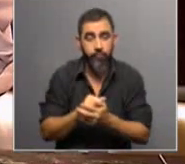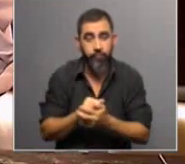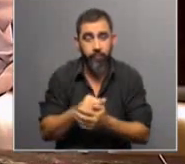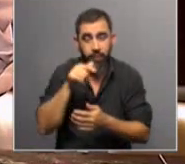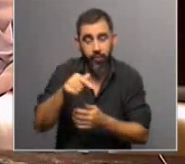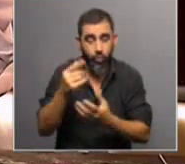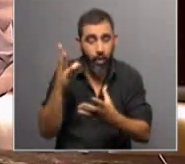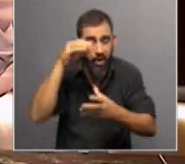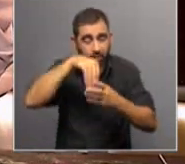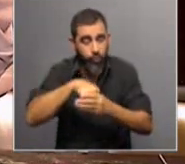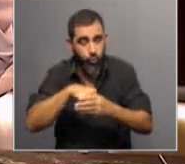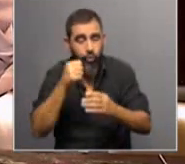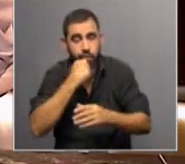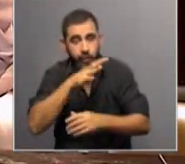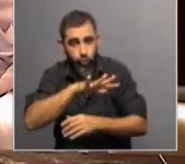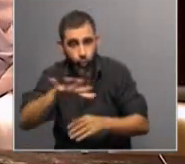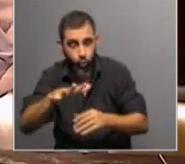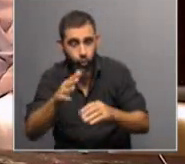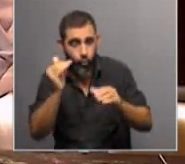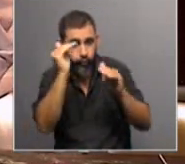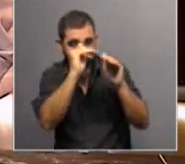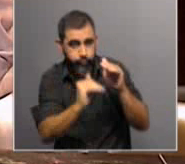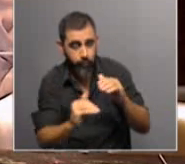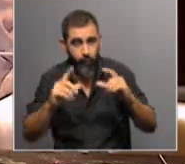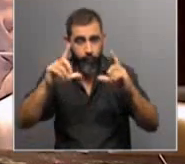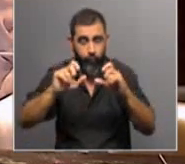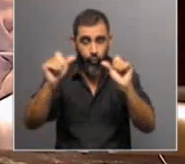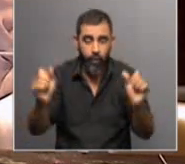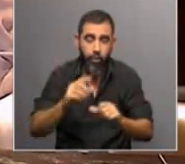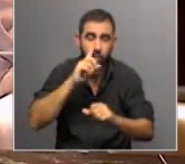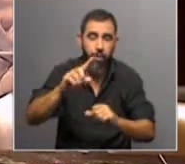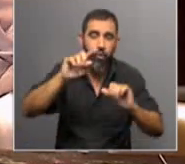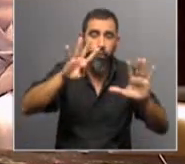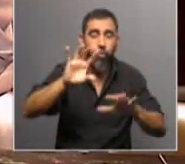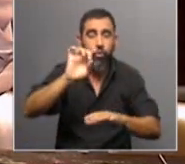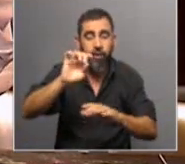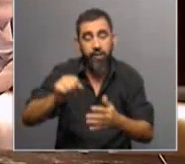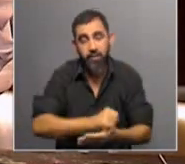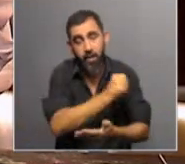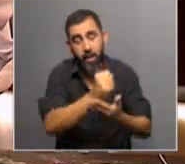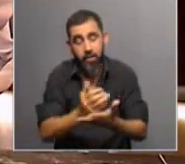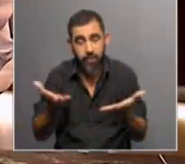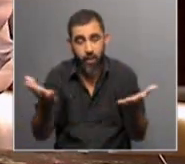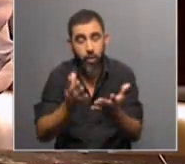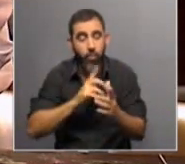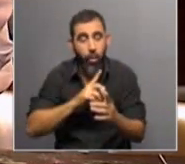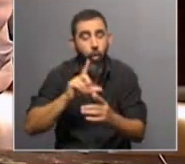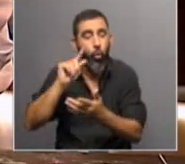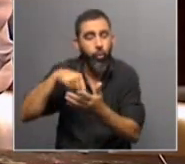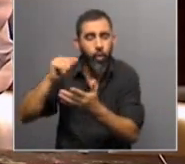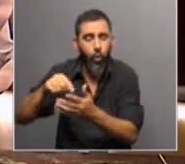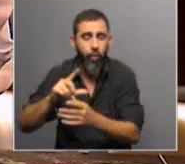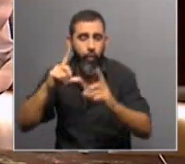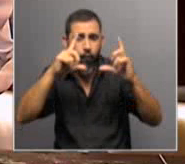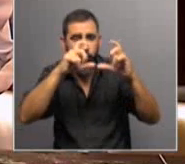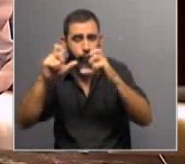que integran nuestro archivo histórico, que se generó desde 1915 en adelante a través de la contratación de fotógrafos por la